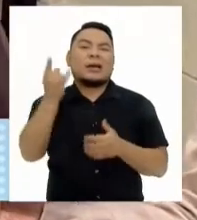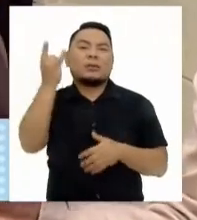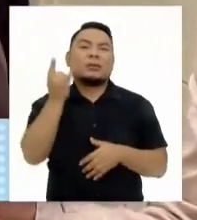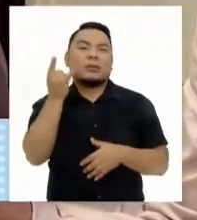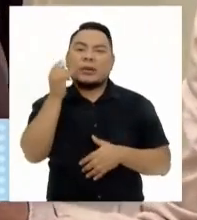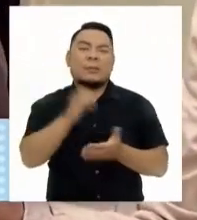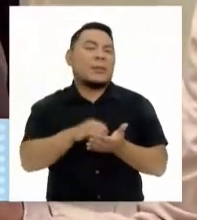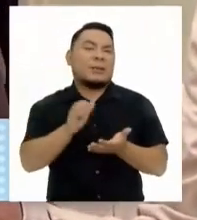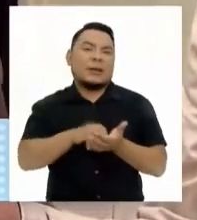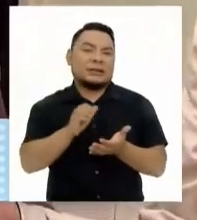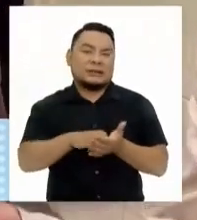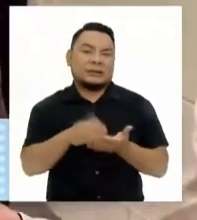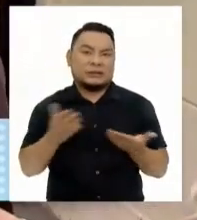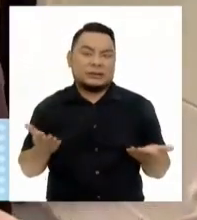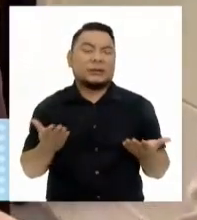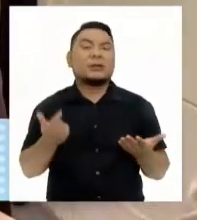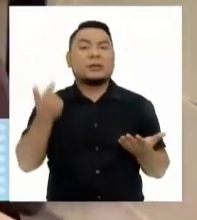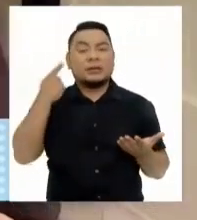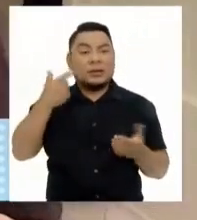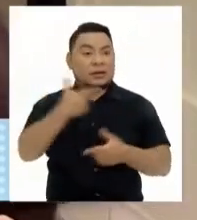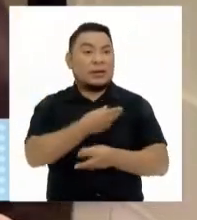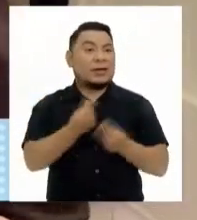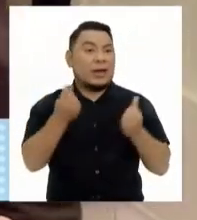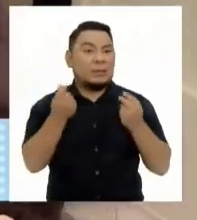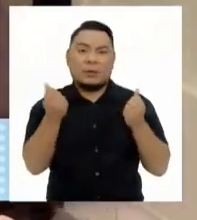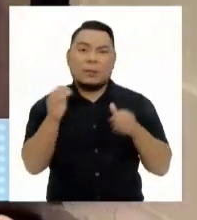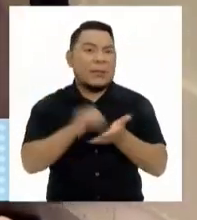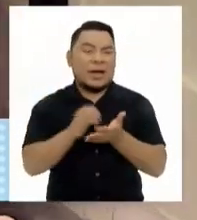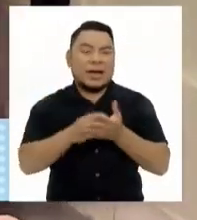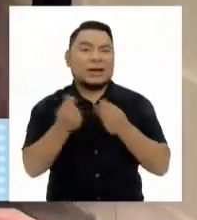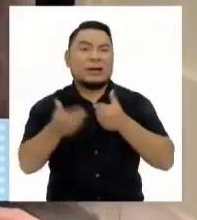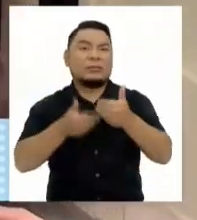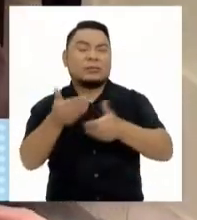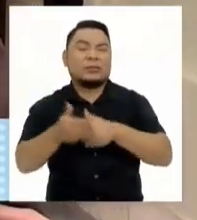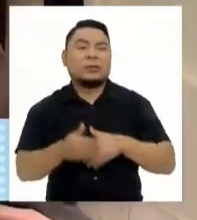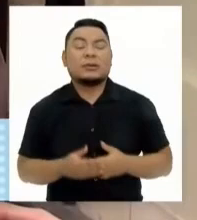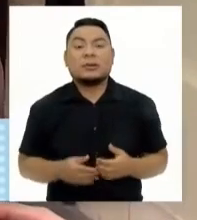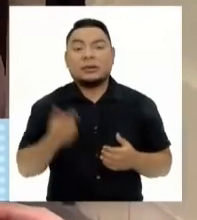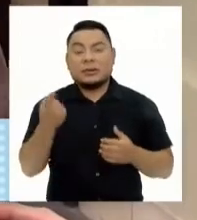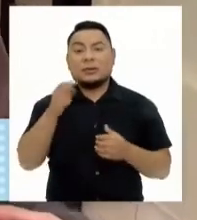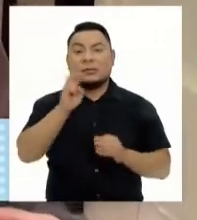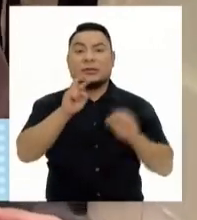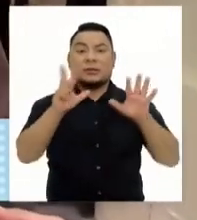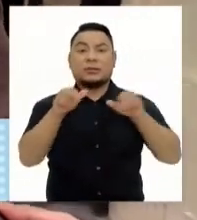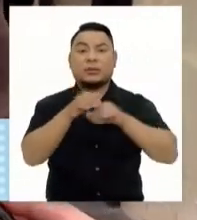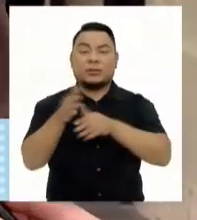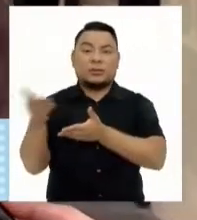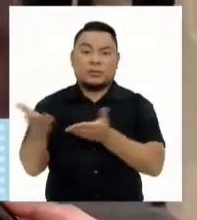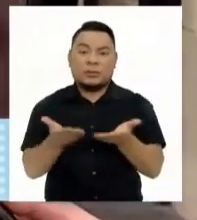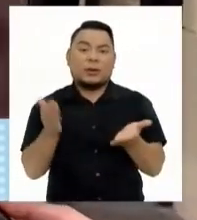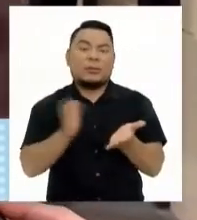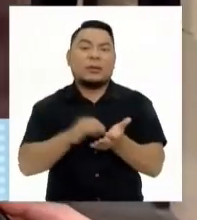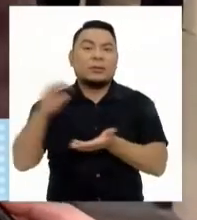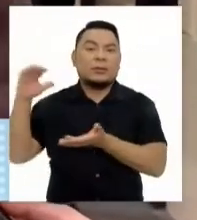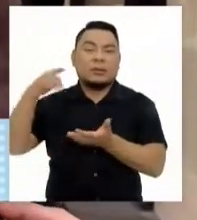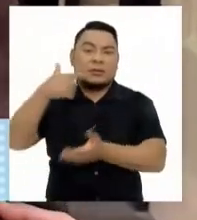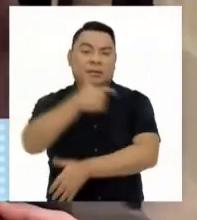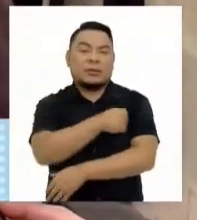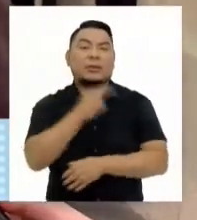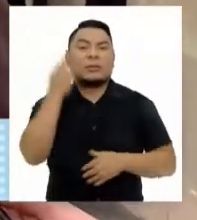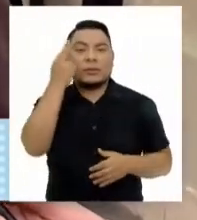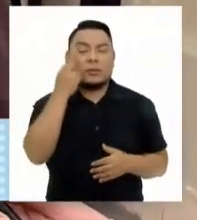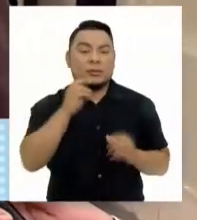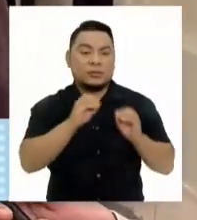y lograr una vacunación masiva, necesitamos al 28 de julio disponibilidad de mayor cantidad de vacunas. Por eso